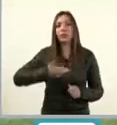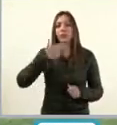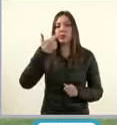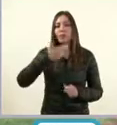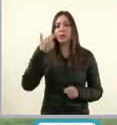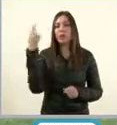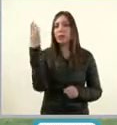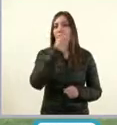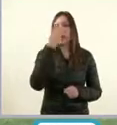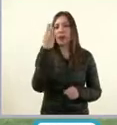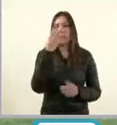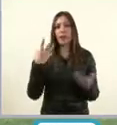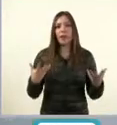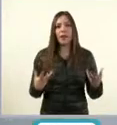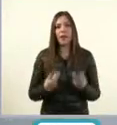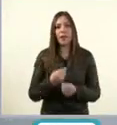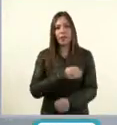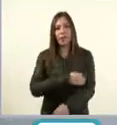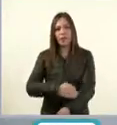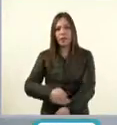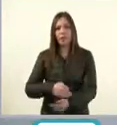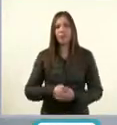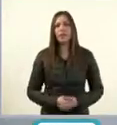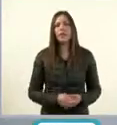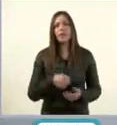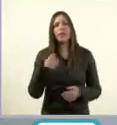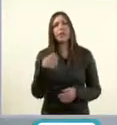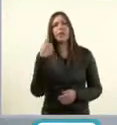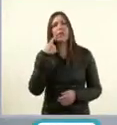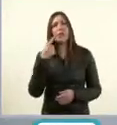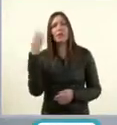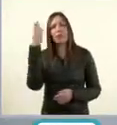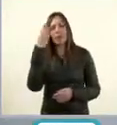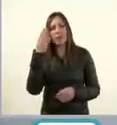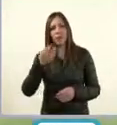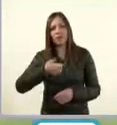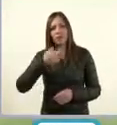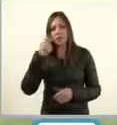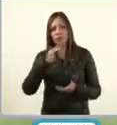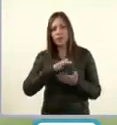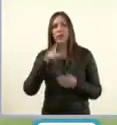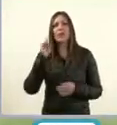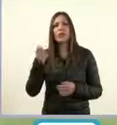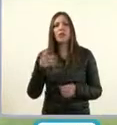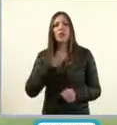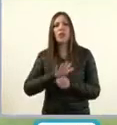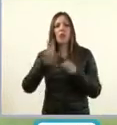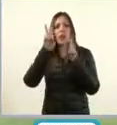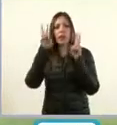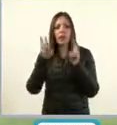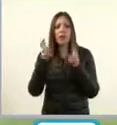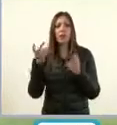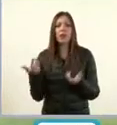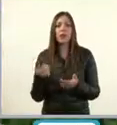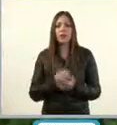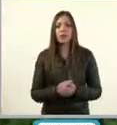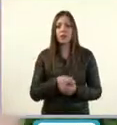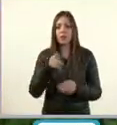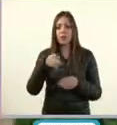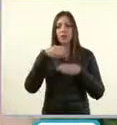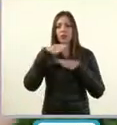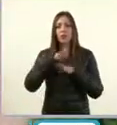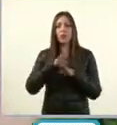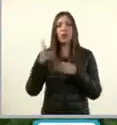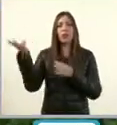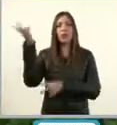familia, rito qué y hacerlo en padre. familia. ¿Y esas lecturas bíblicas de qué hablan? Digo, me imagino de muchísimos temas, pero no, hablan principalmente de